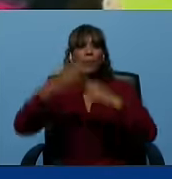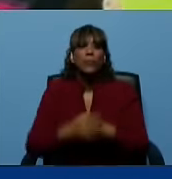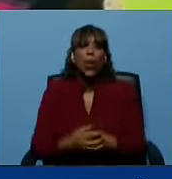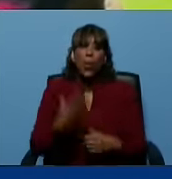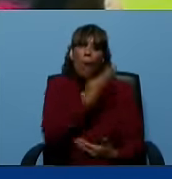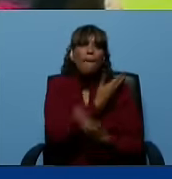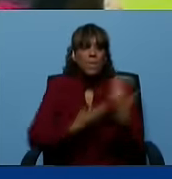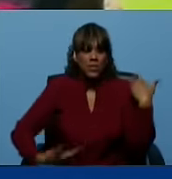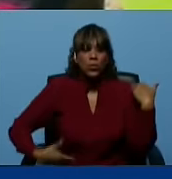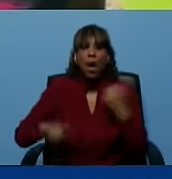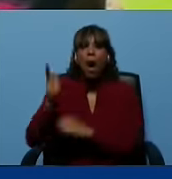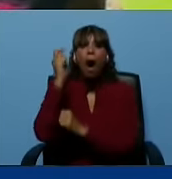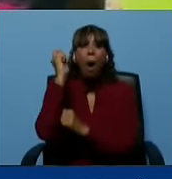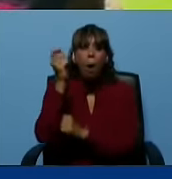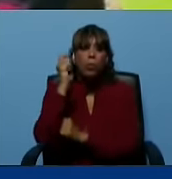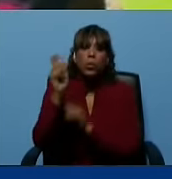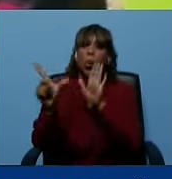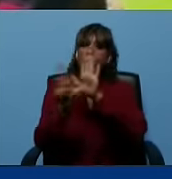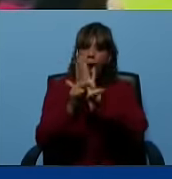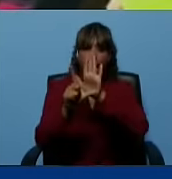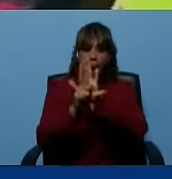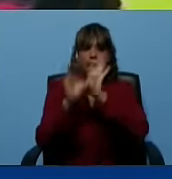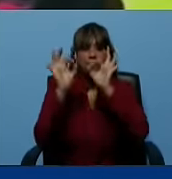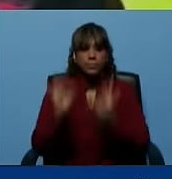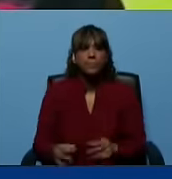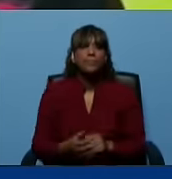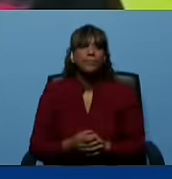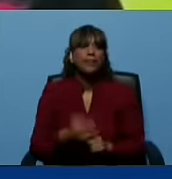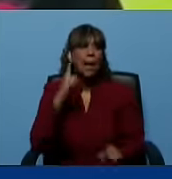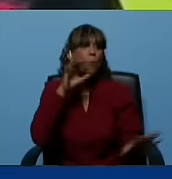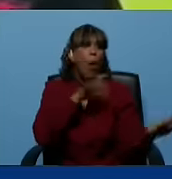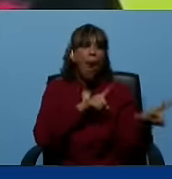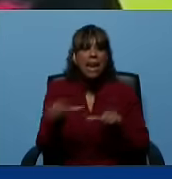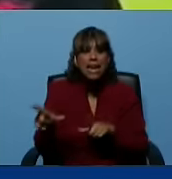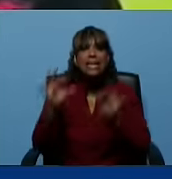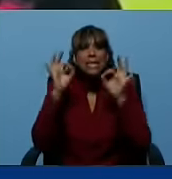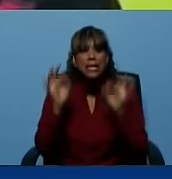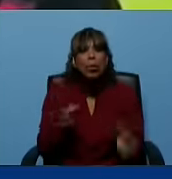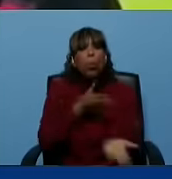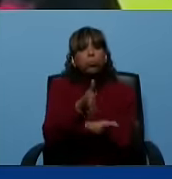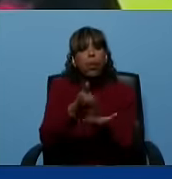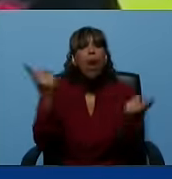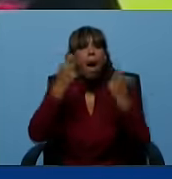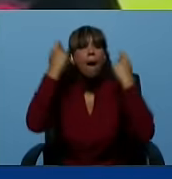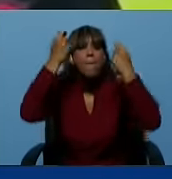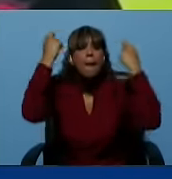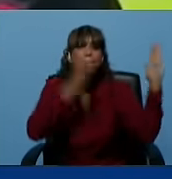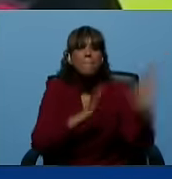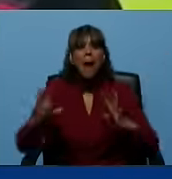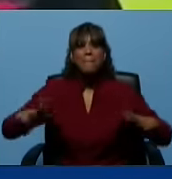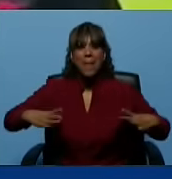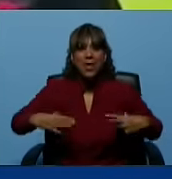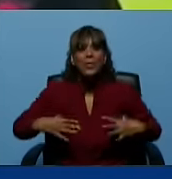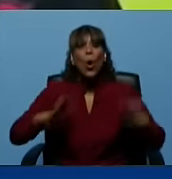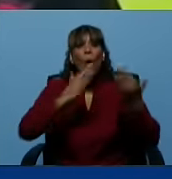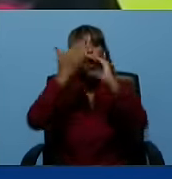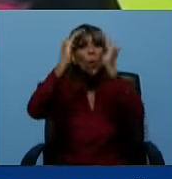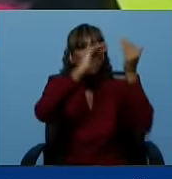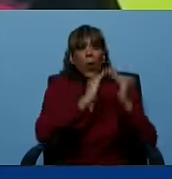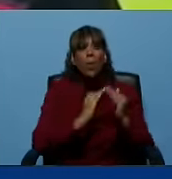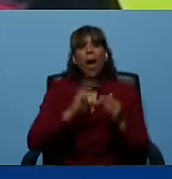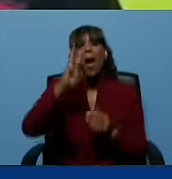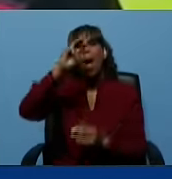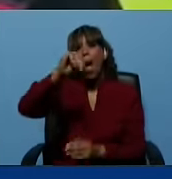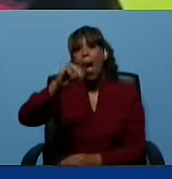como presidente constitucional de la República. Estamos aquí ya, como usted orientó, en el lanzamiento del plan vacacional comunitario